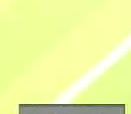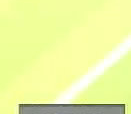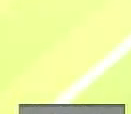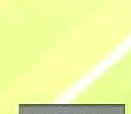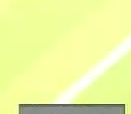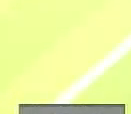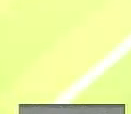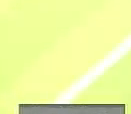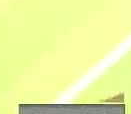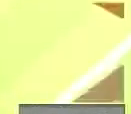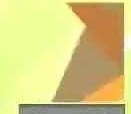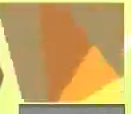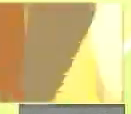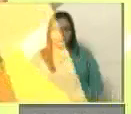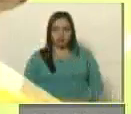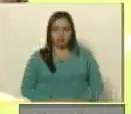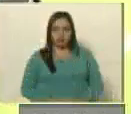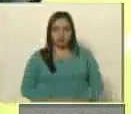Santos,